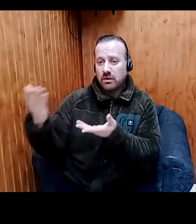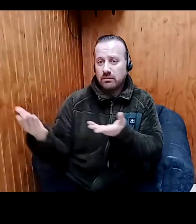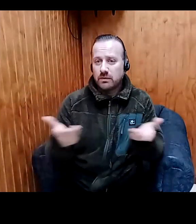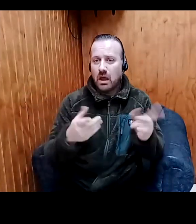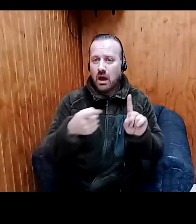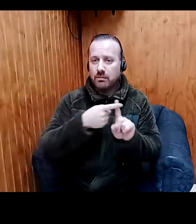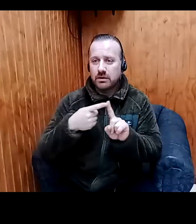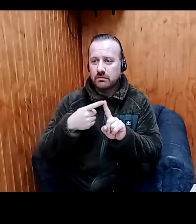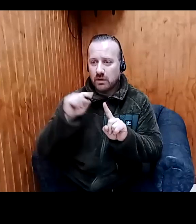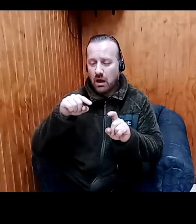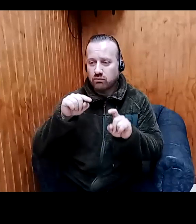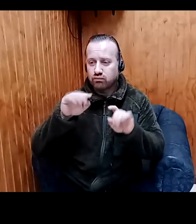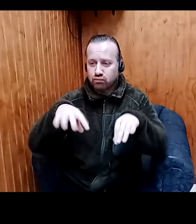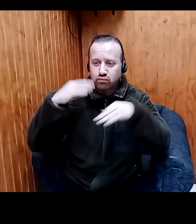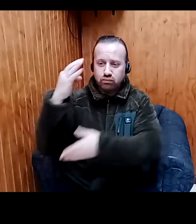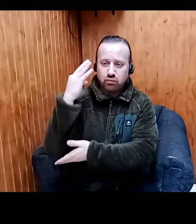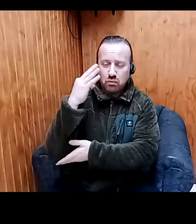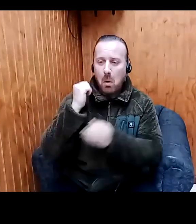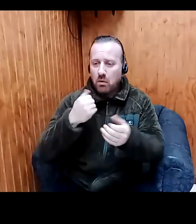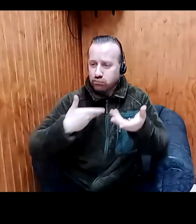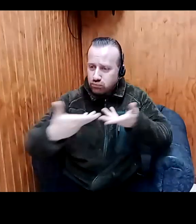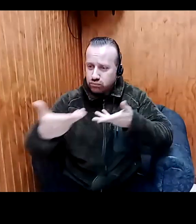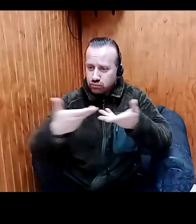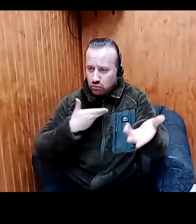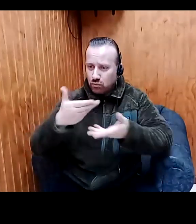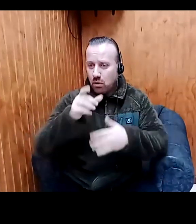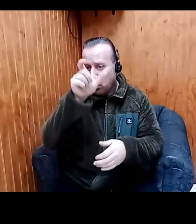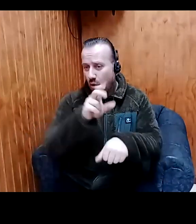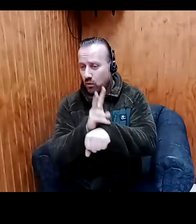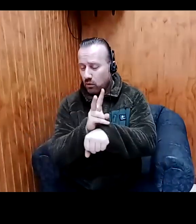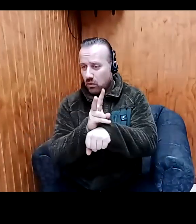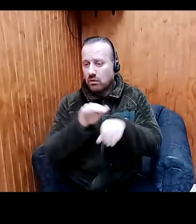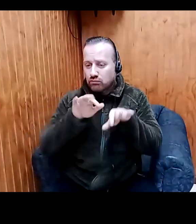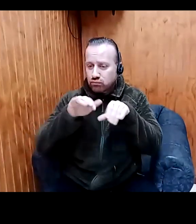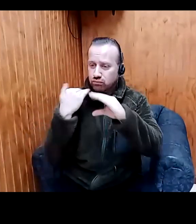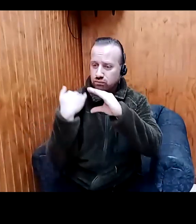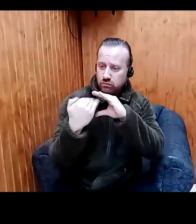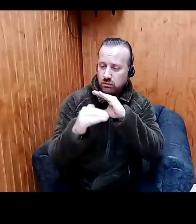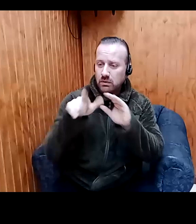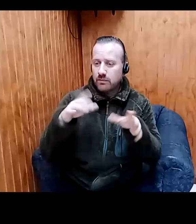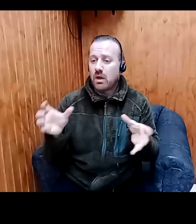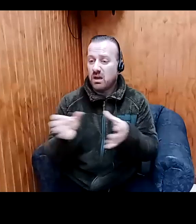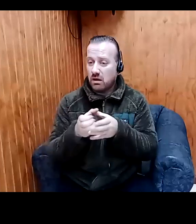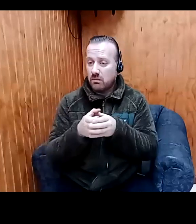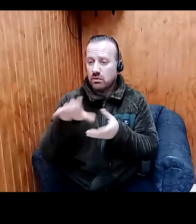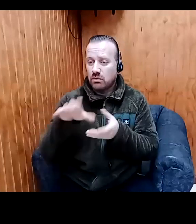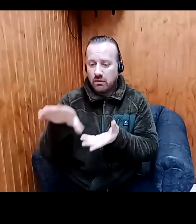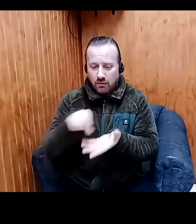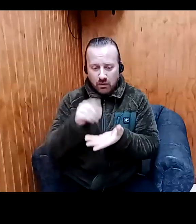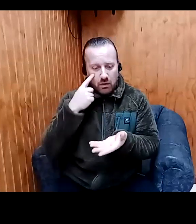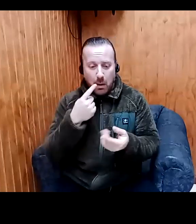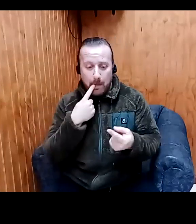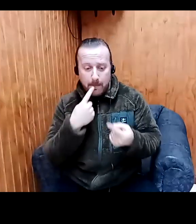de esta conferencia y poder interactuar con el conferencista a través del chat. Nuestro equipo va a recoger las preguntas que deseen hacer sobre